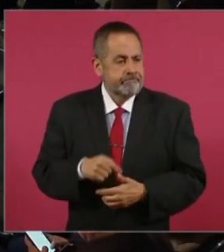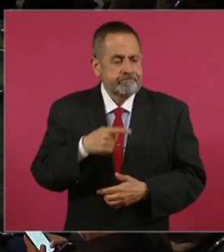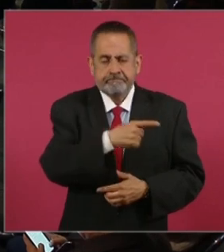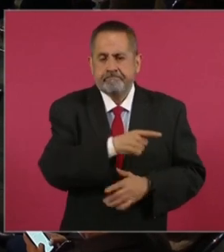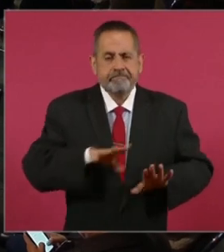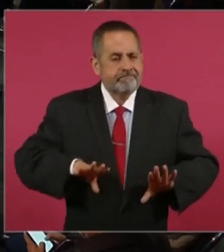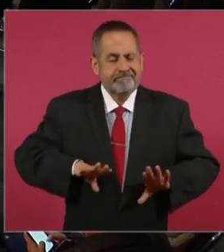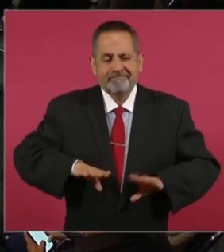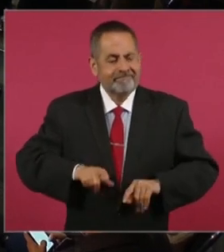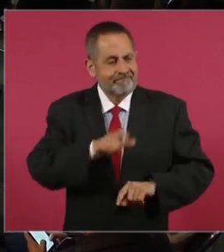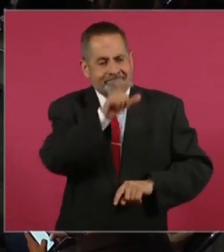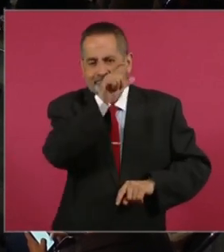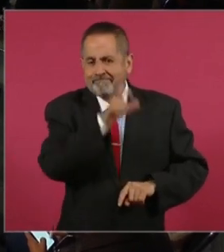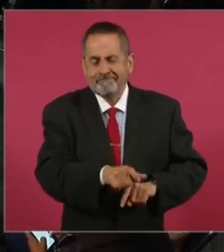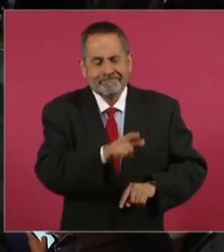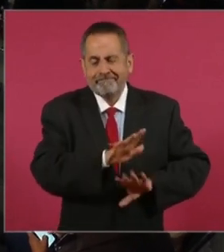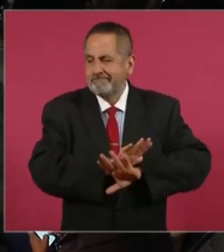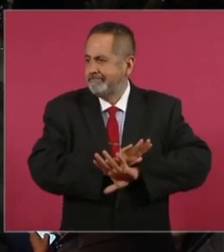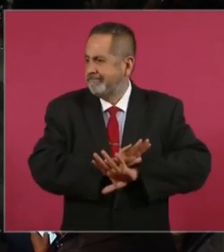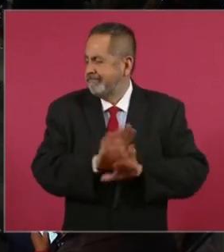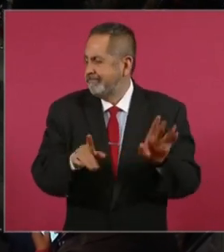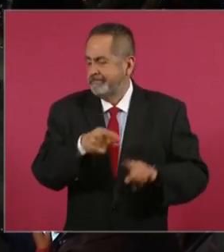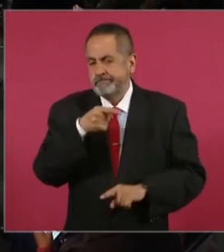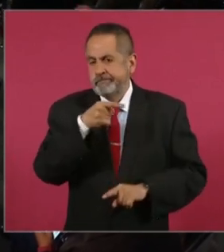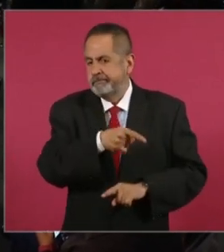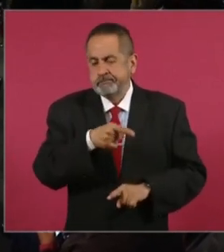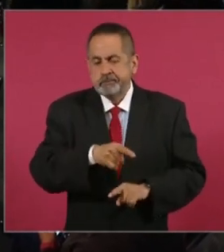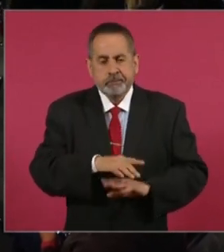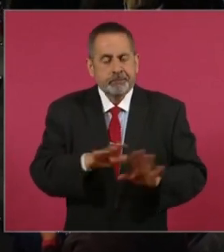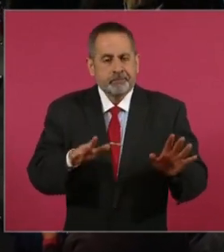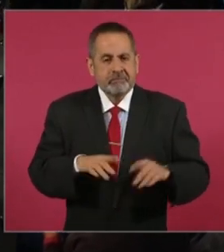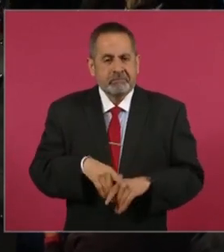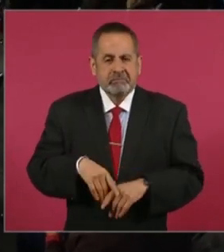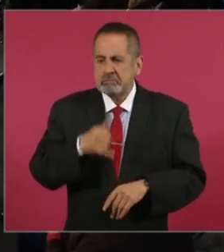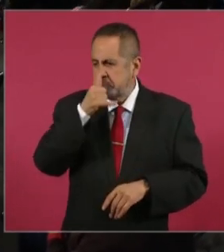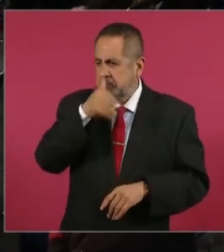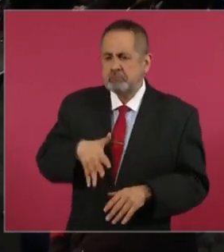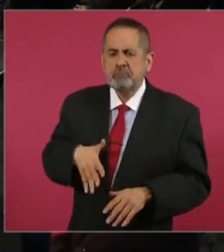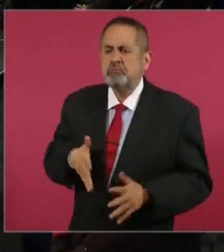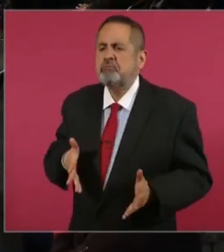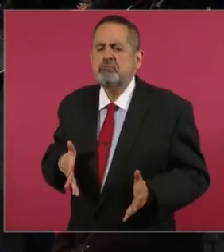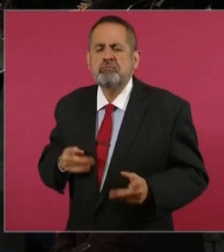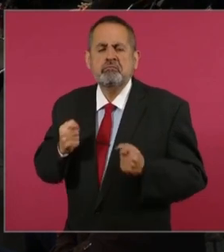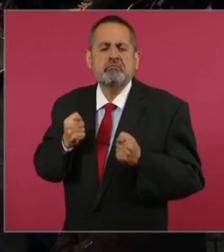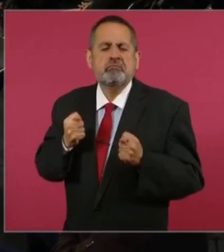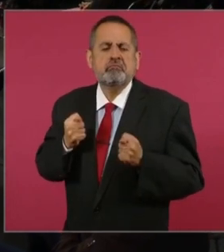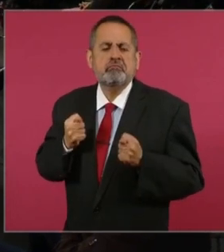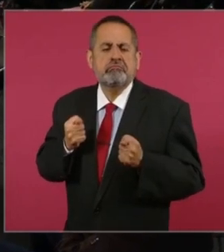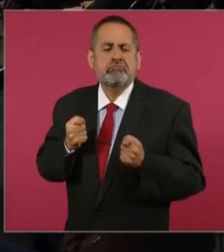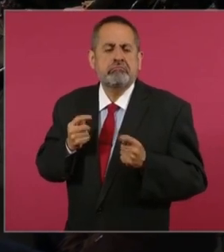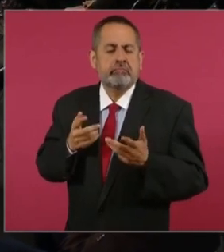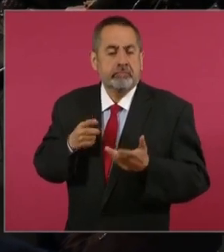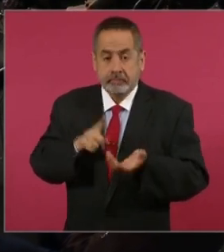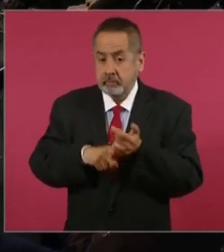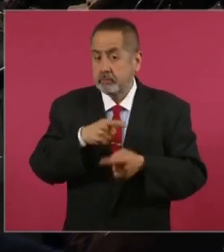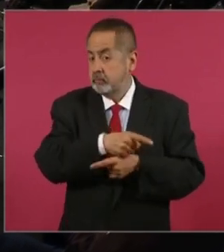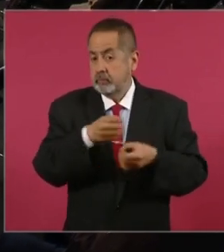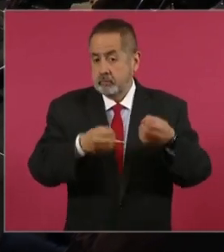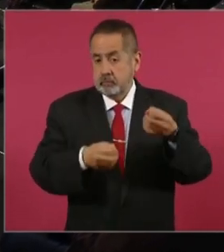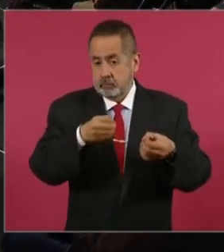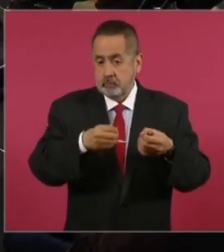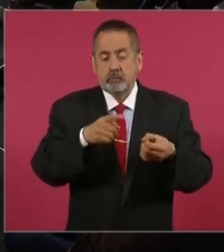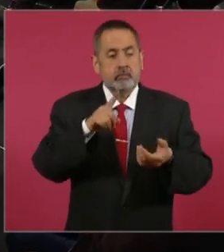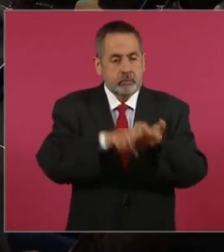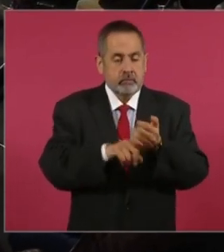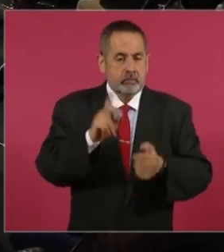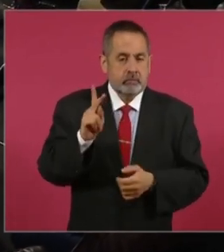muy descarada de los jueces y